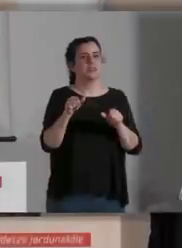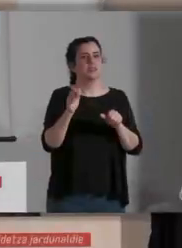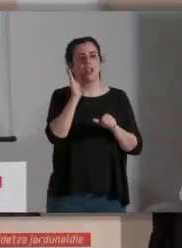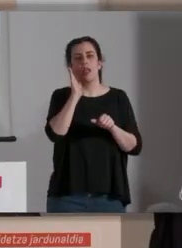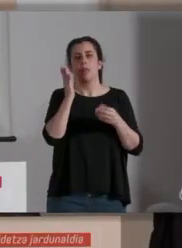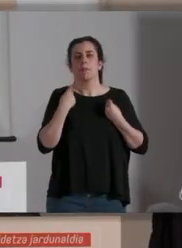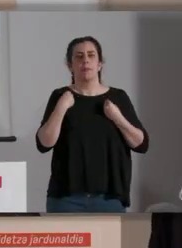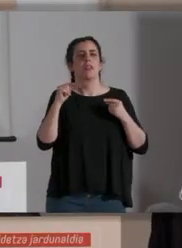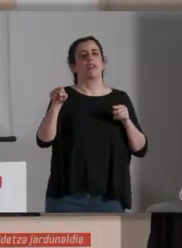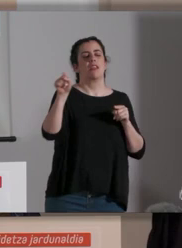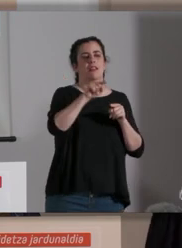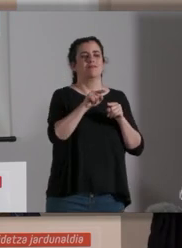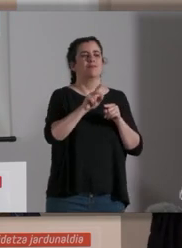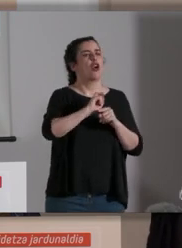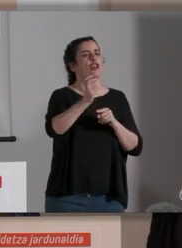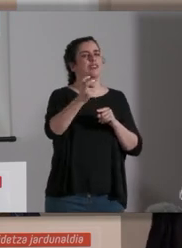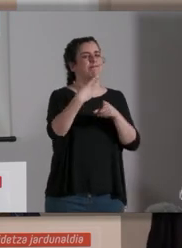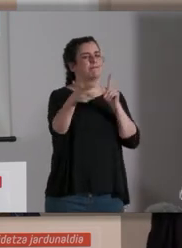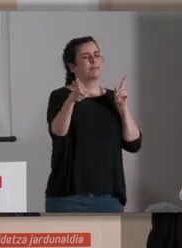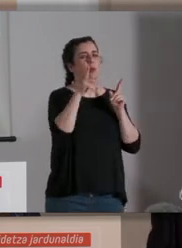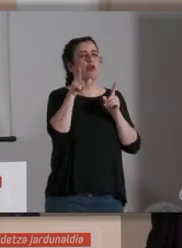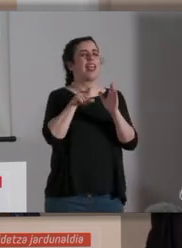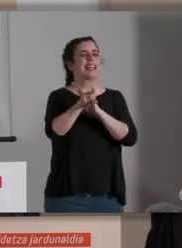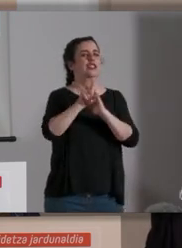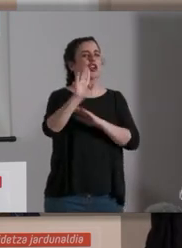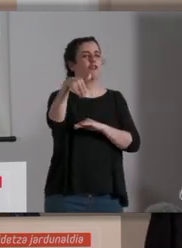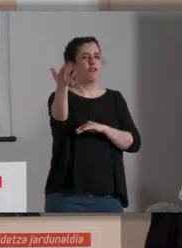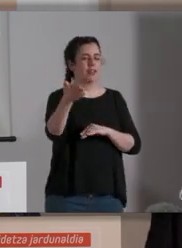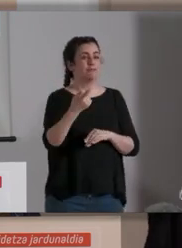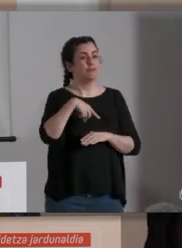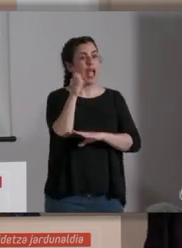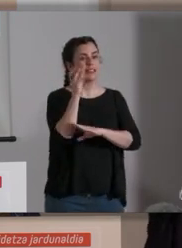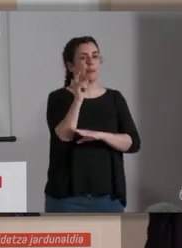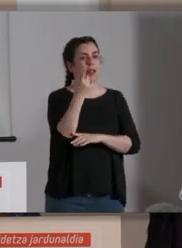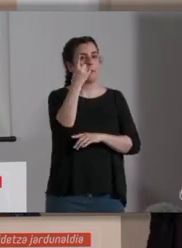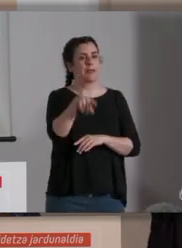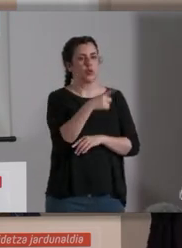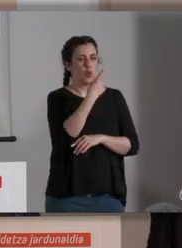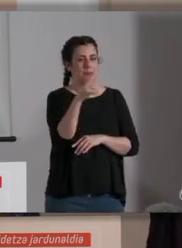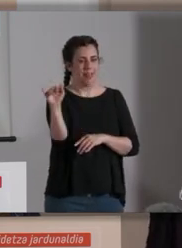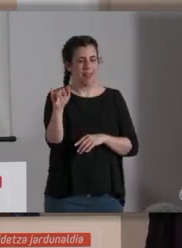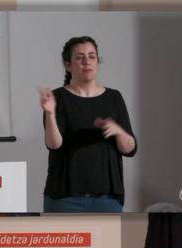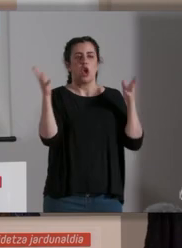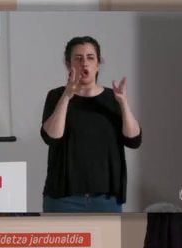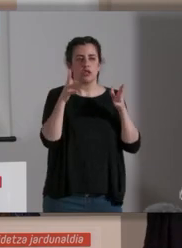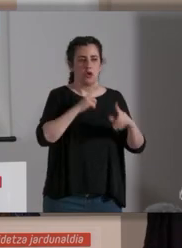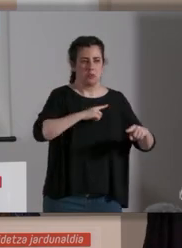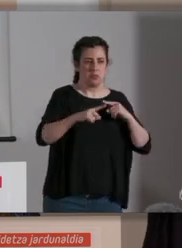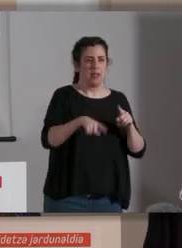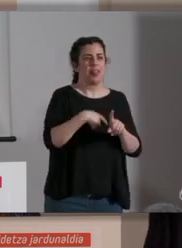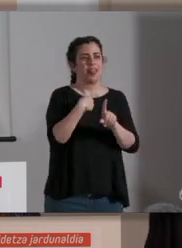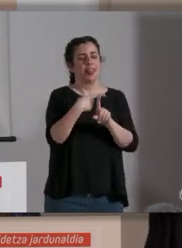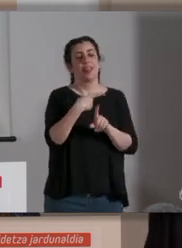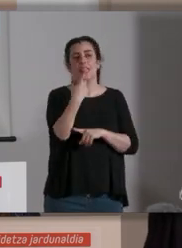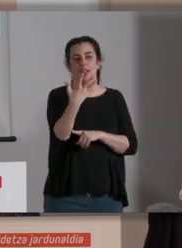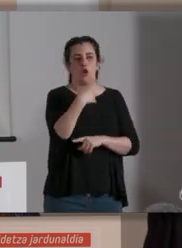externa. Nos reunimos en asamblea una vez por mes, tenemos un consejo rector, 5 comisiones de trabajo